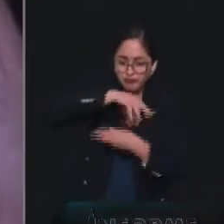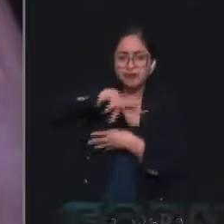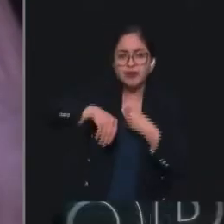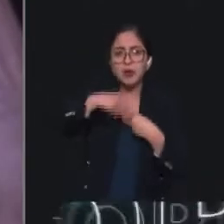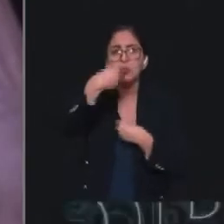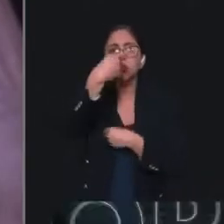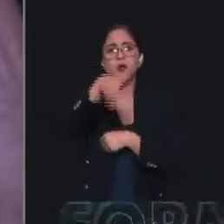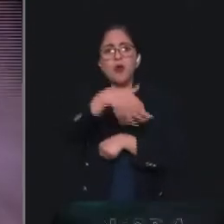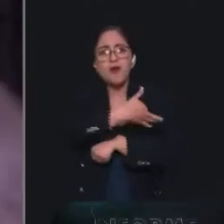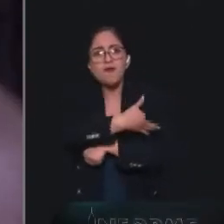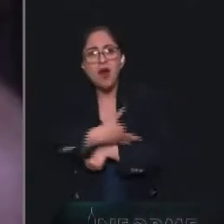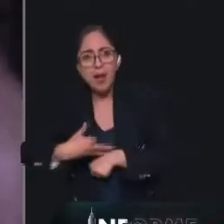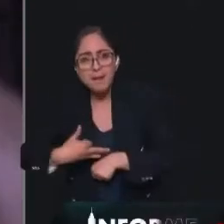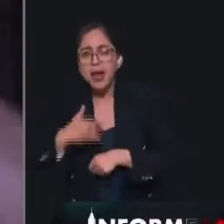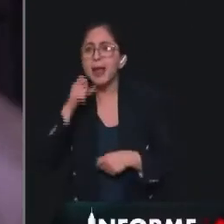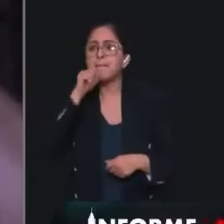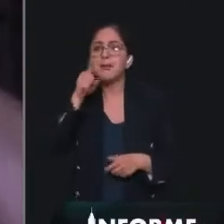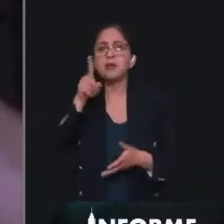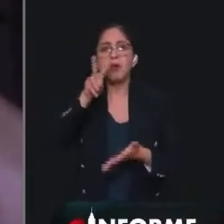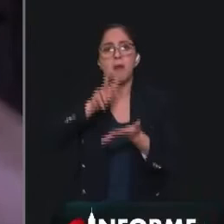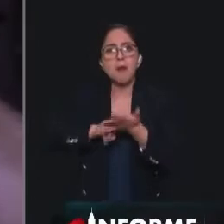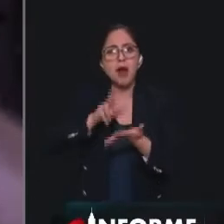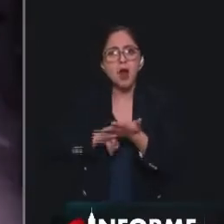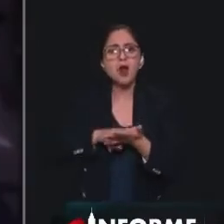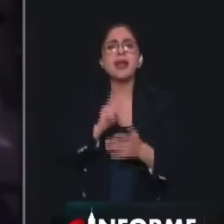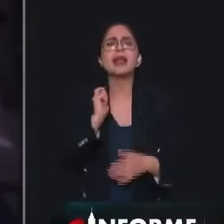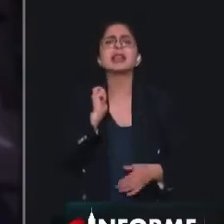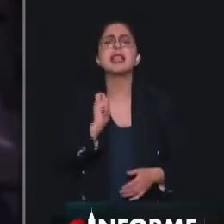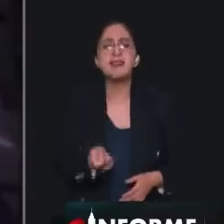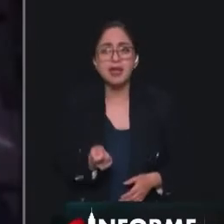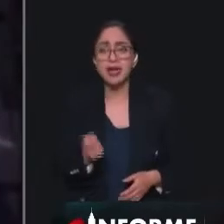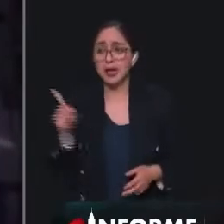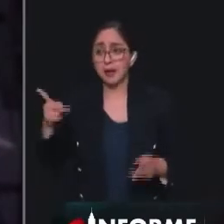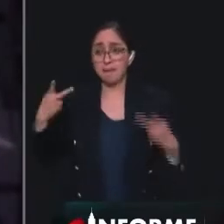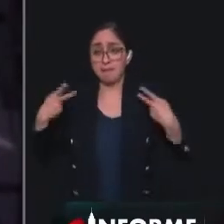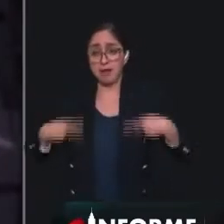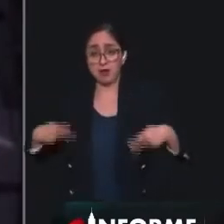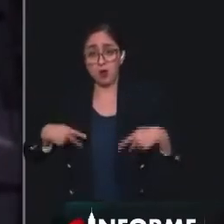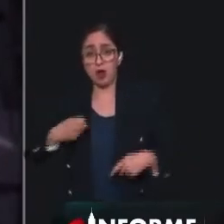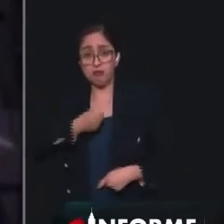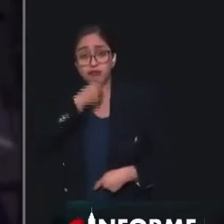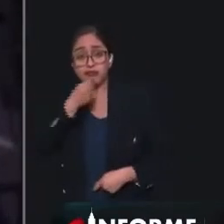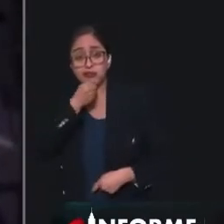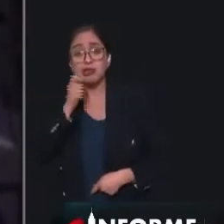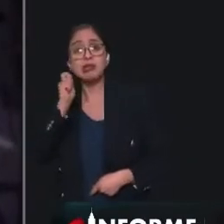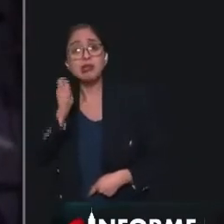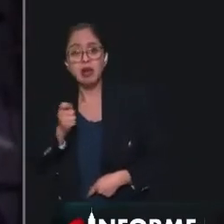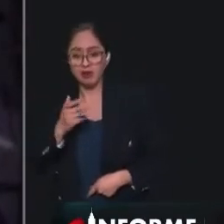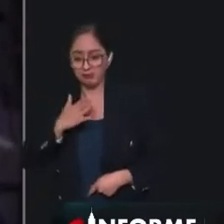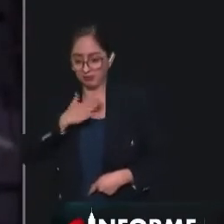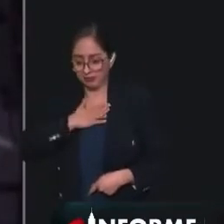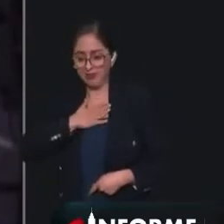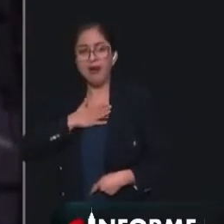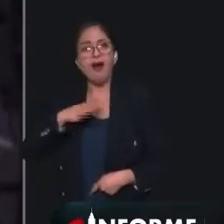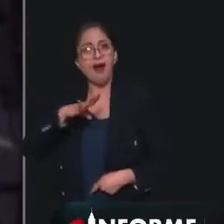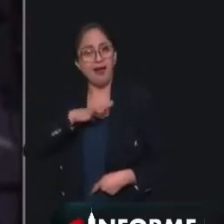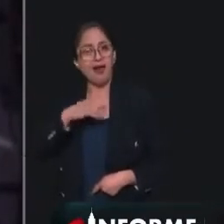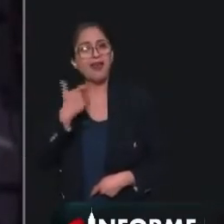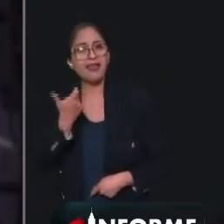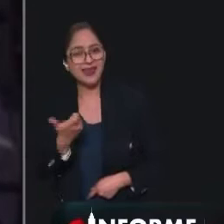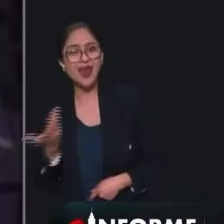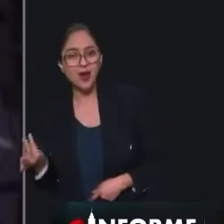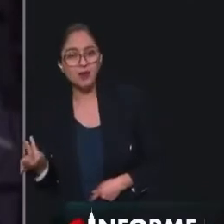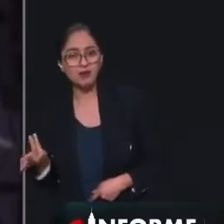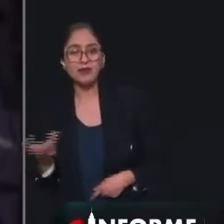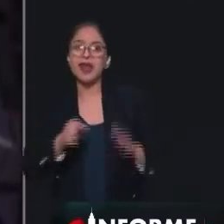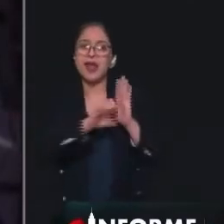su dignidad. Tiene dinero propio. Lo mismo pasa con los jóvenes de Construyendo